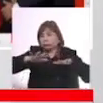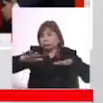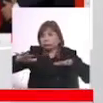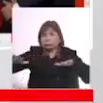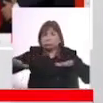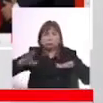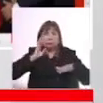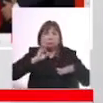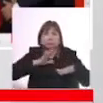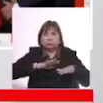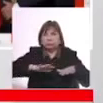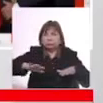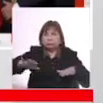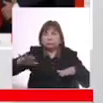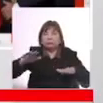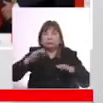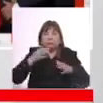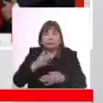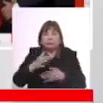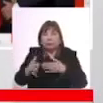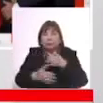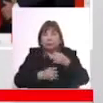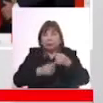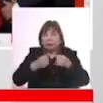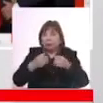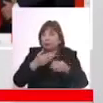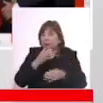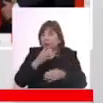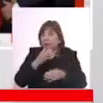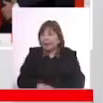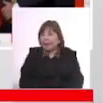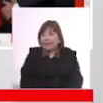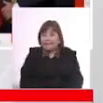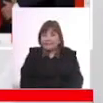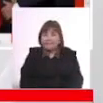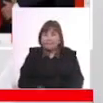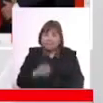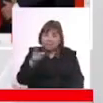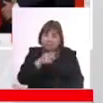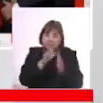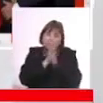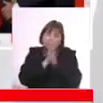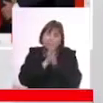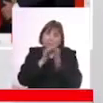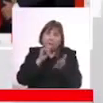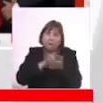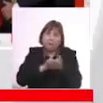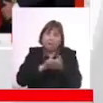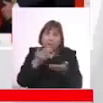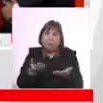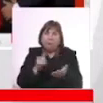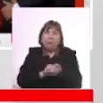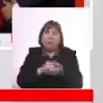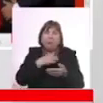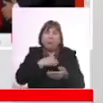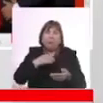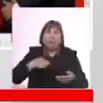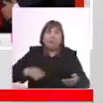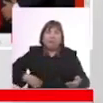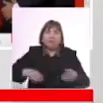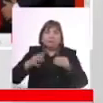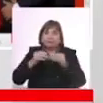tema de lo que es la pesca artesanal. Por ello considero yo de que como ministro de la